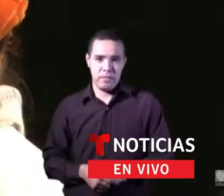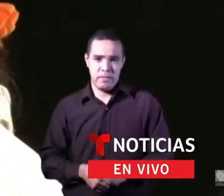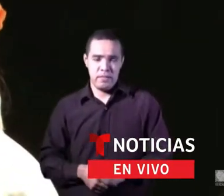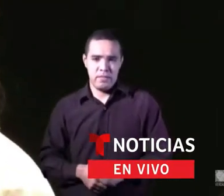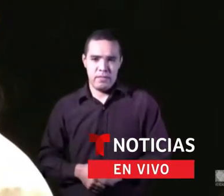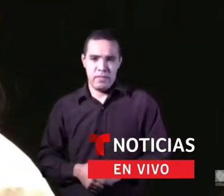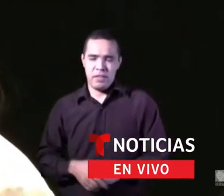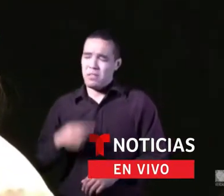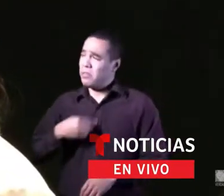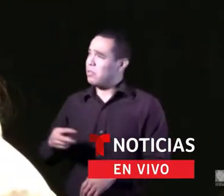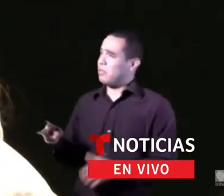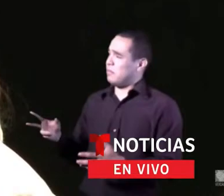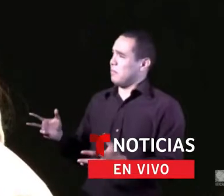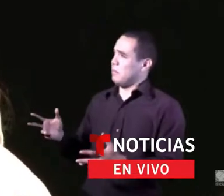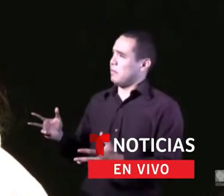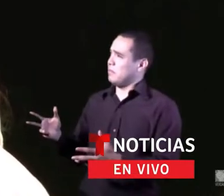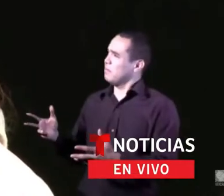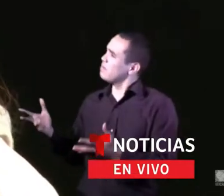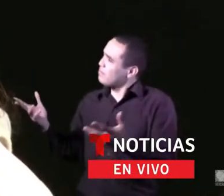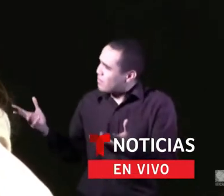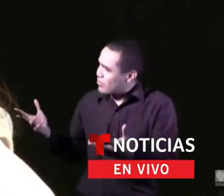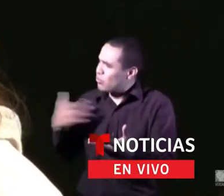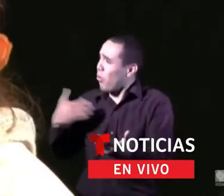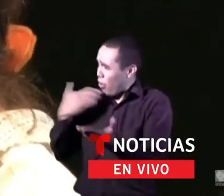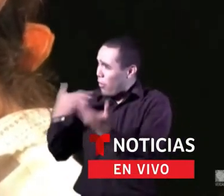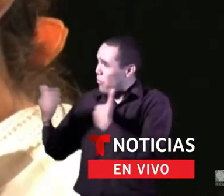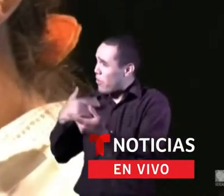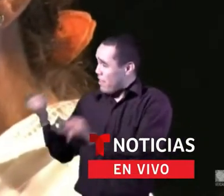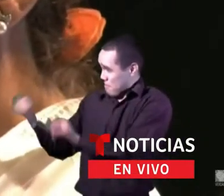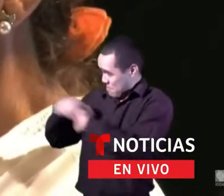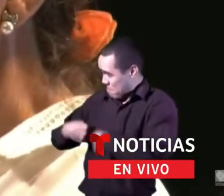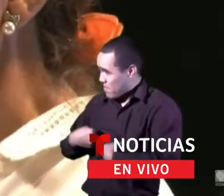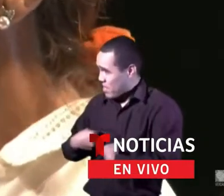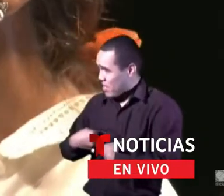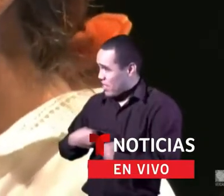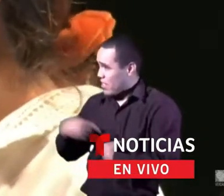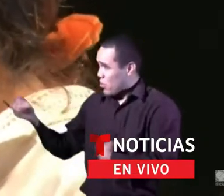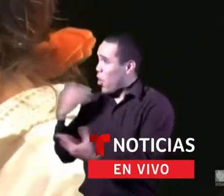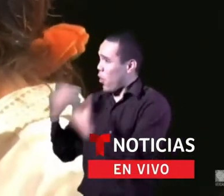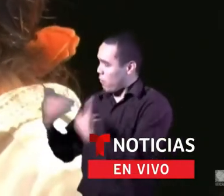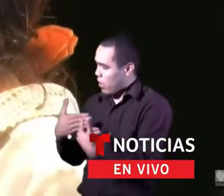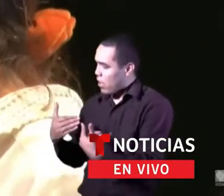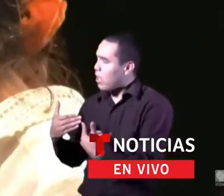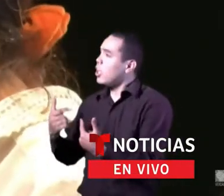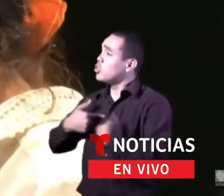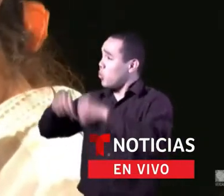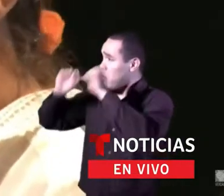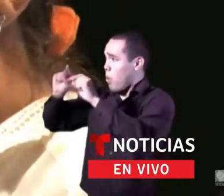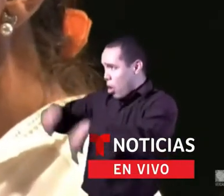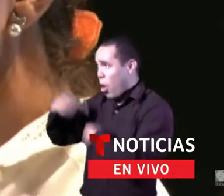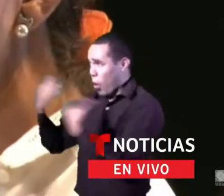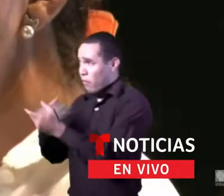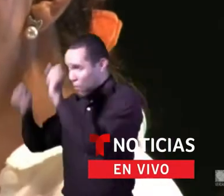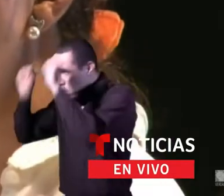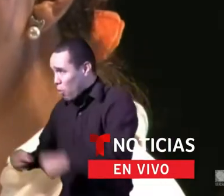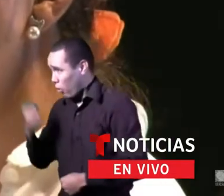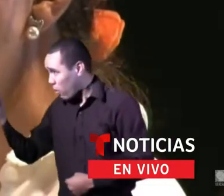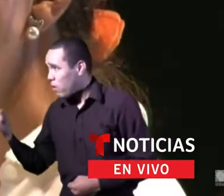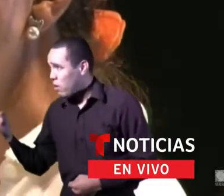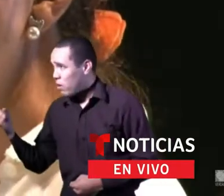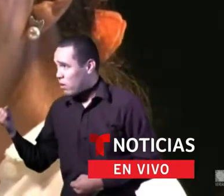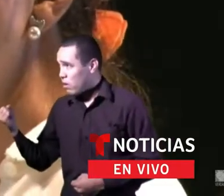y yo lo miré le dije usted confío en mí y yo acaso puedo confiar en usted